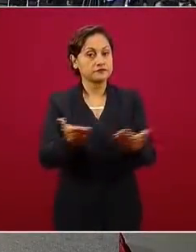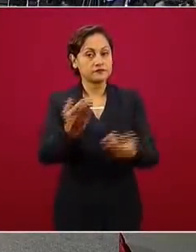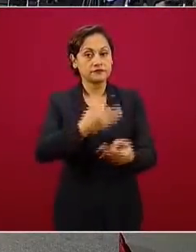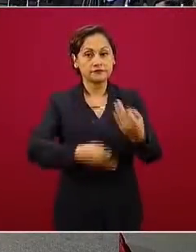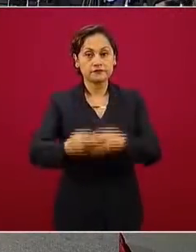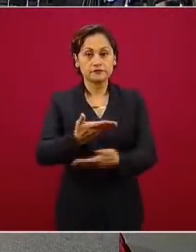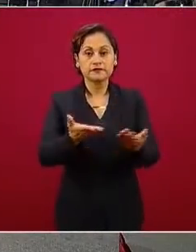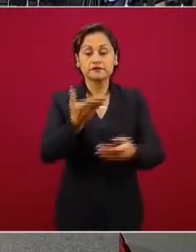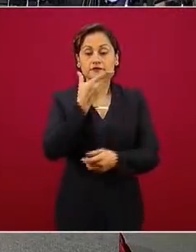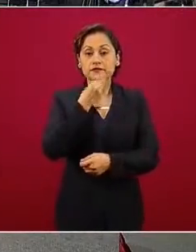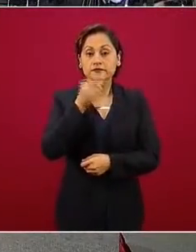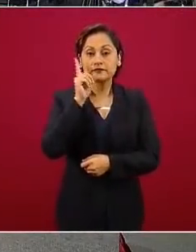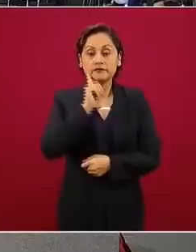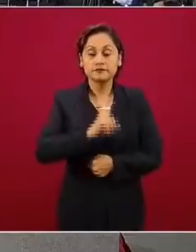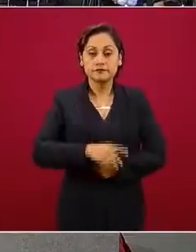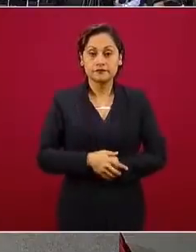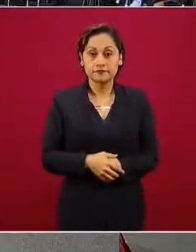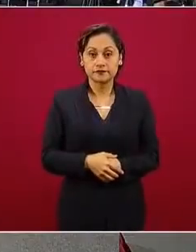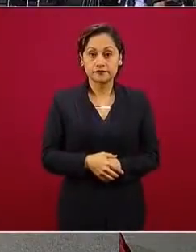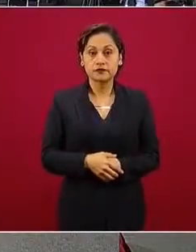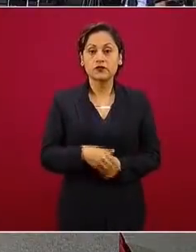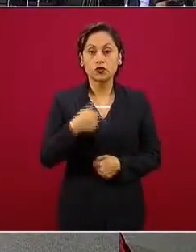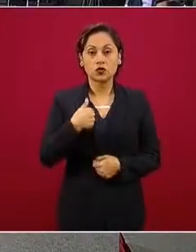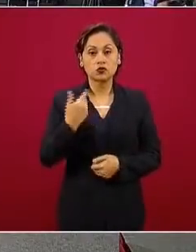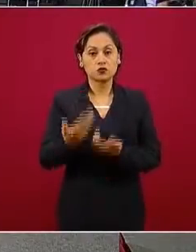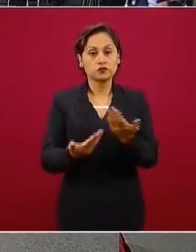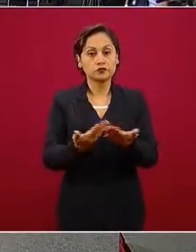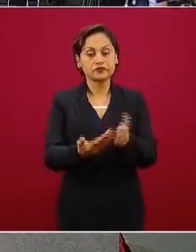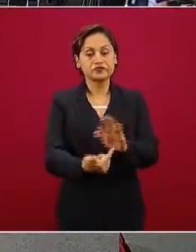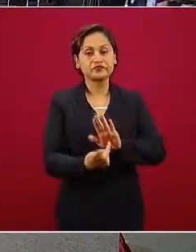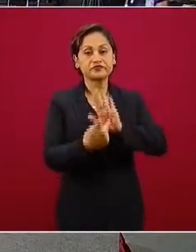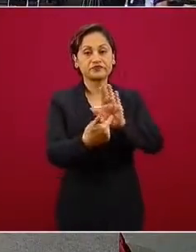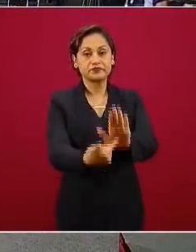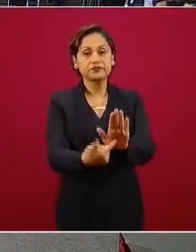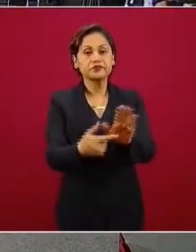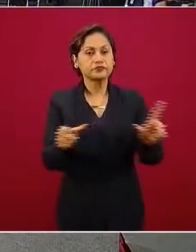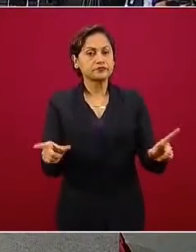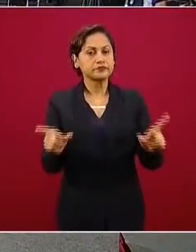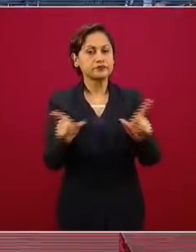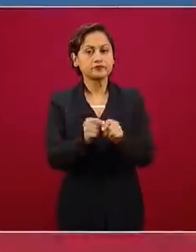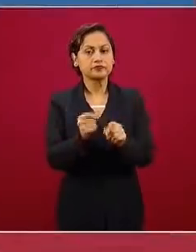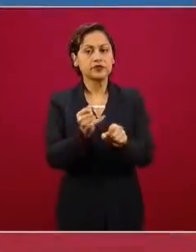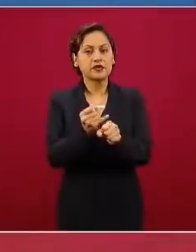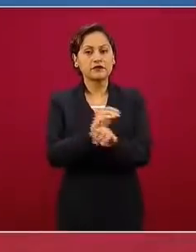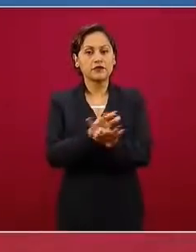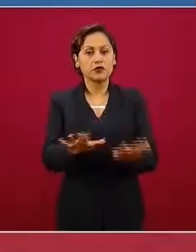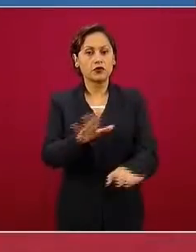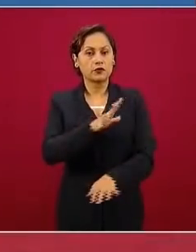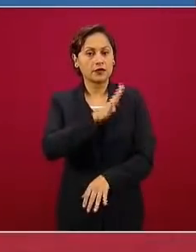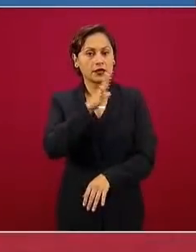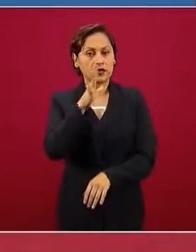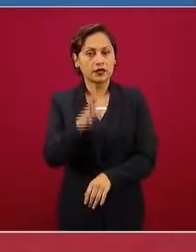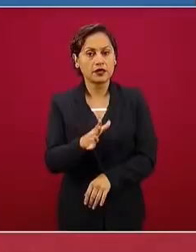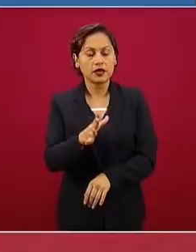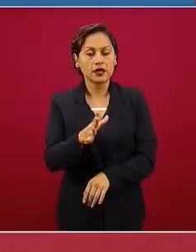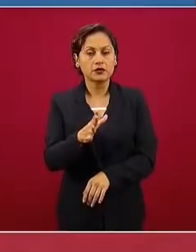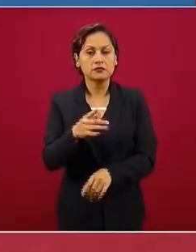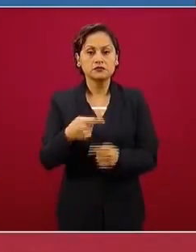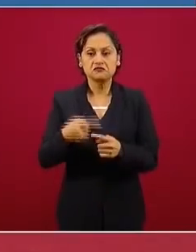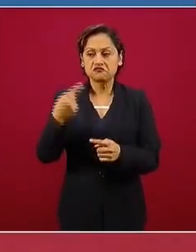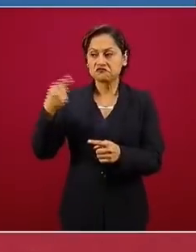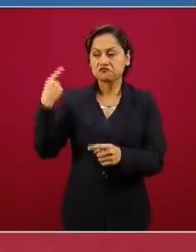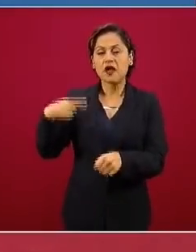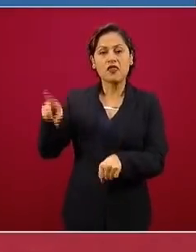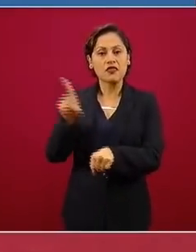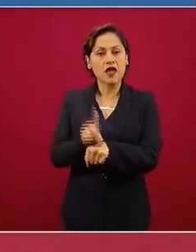todas y todos ustedes. Presento de manera breve el informe técnico diario de la